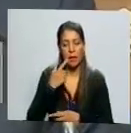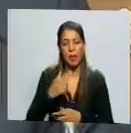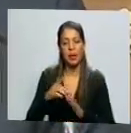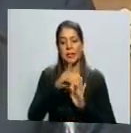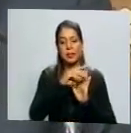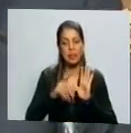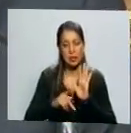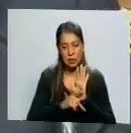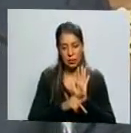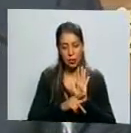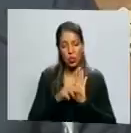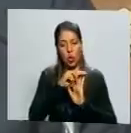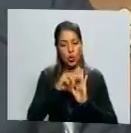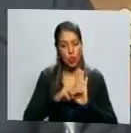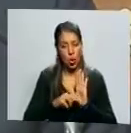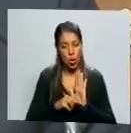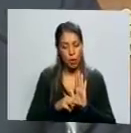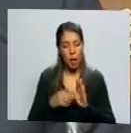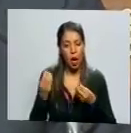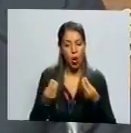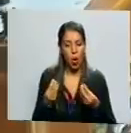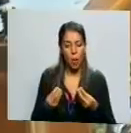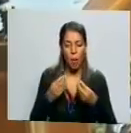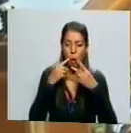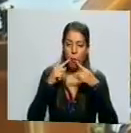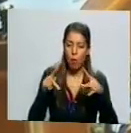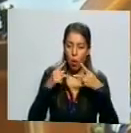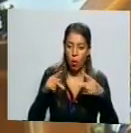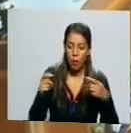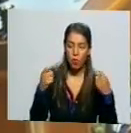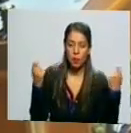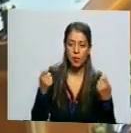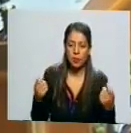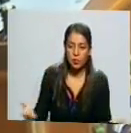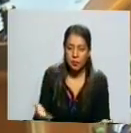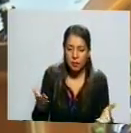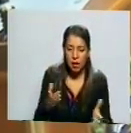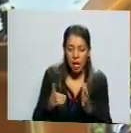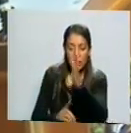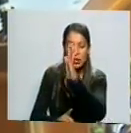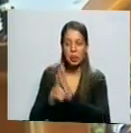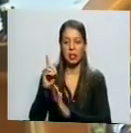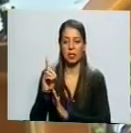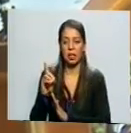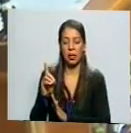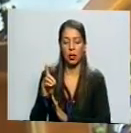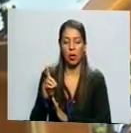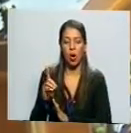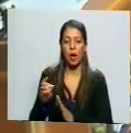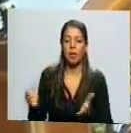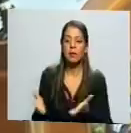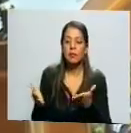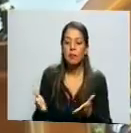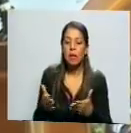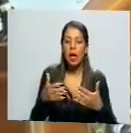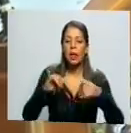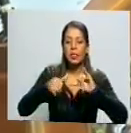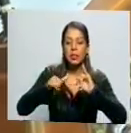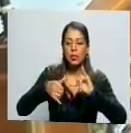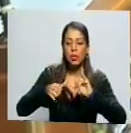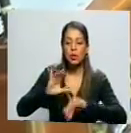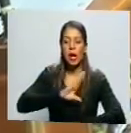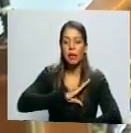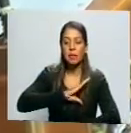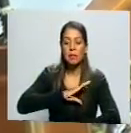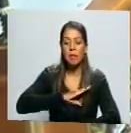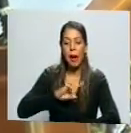disposiciones que garanticen la promoción, desarrollo y estímulo de la industria